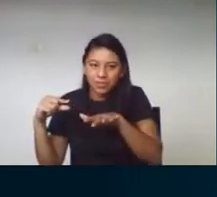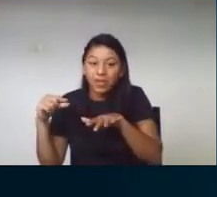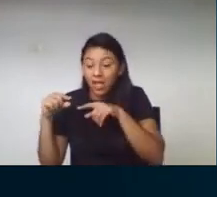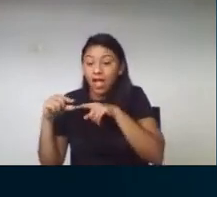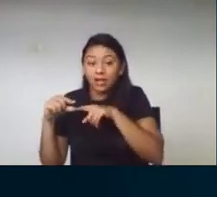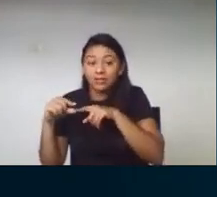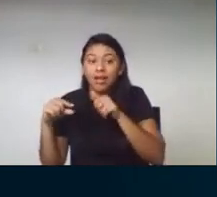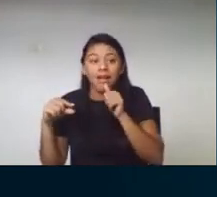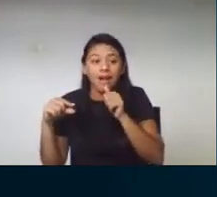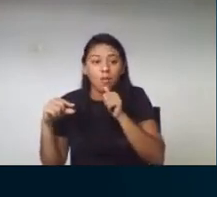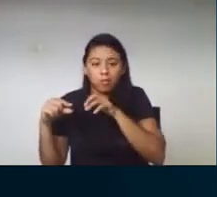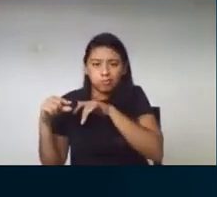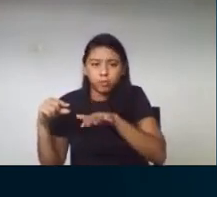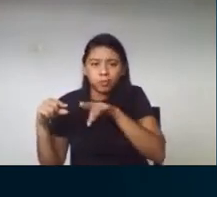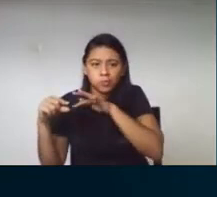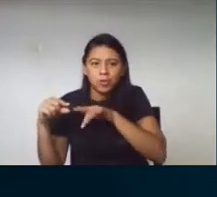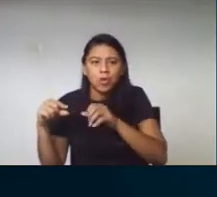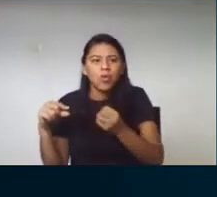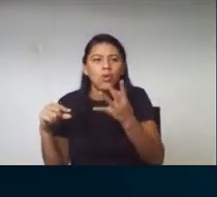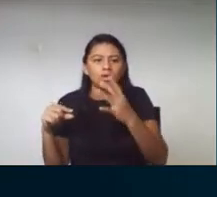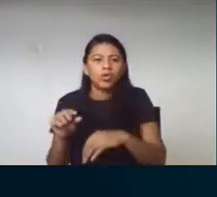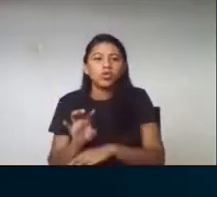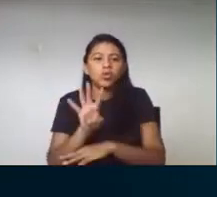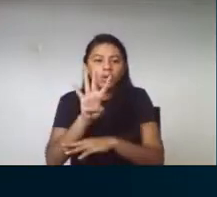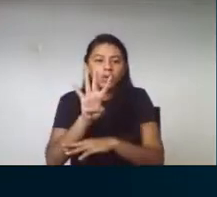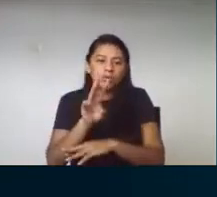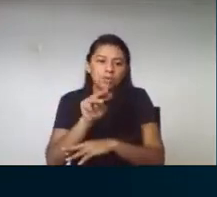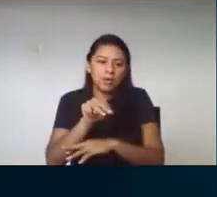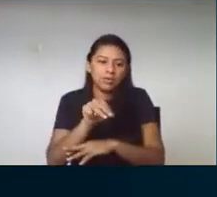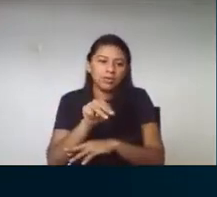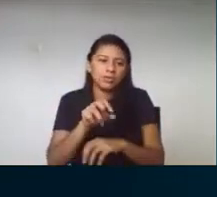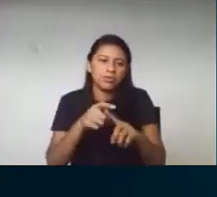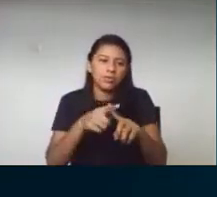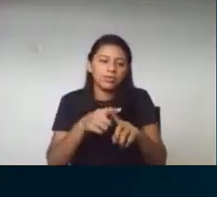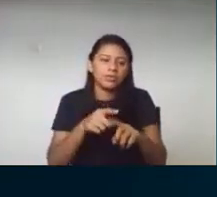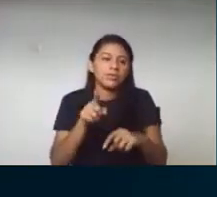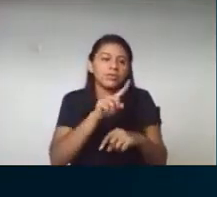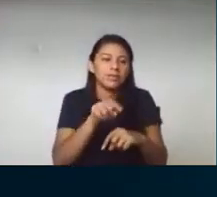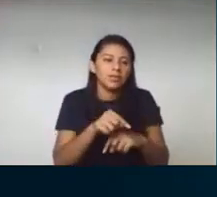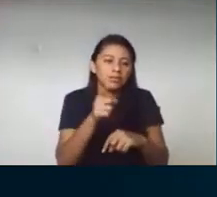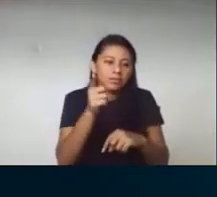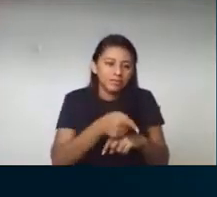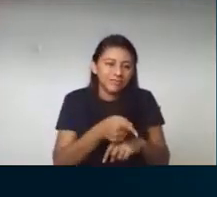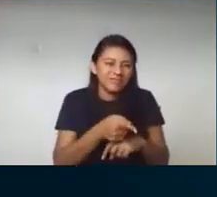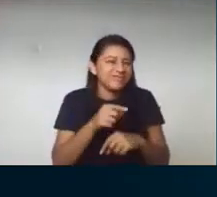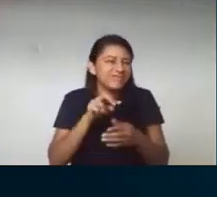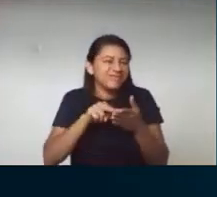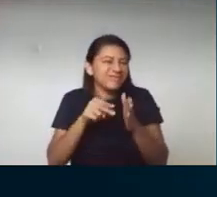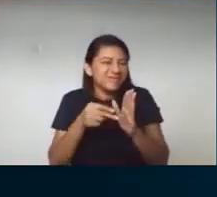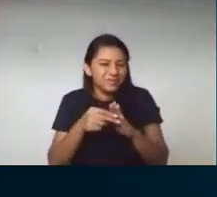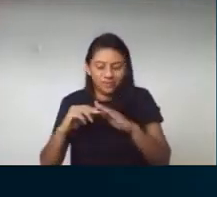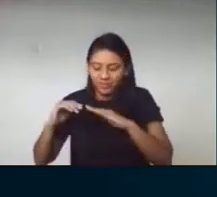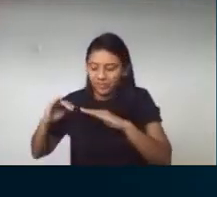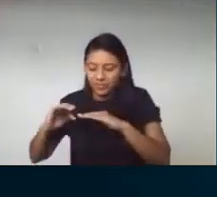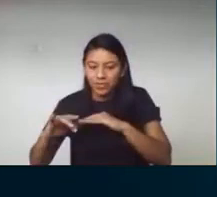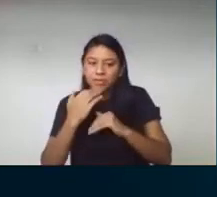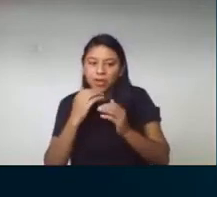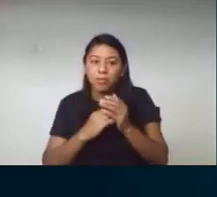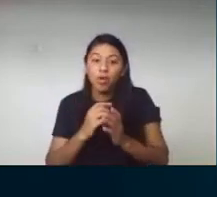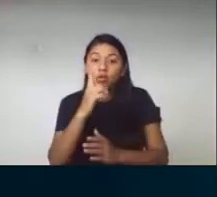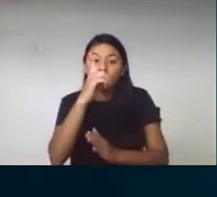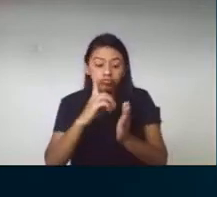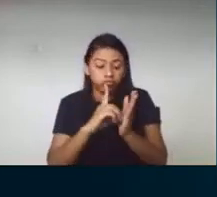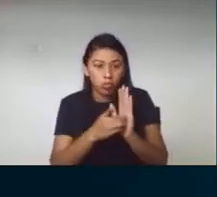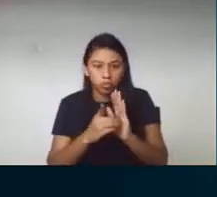cúbicos por segundo, y también un análisis de 9 metros cúbicos por segundo, con el propósito de saber qué pasaría